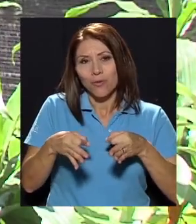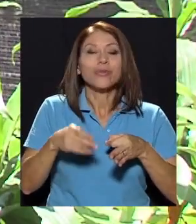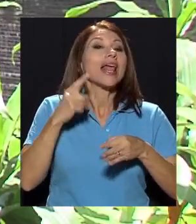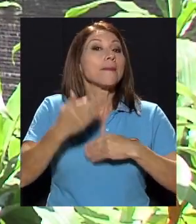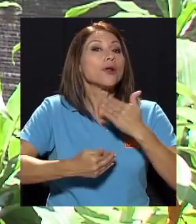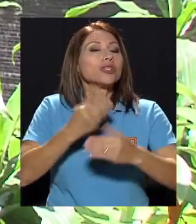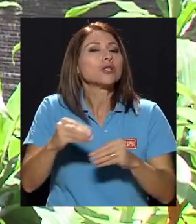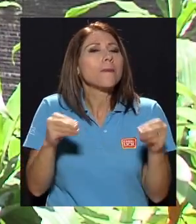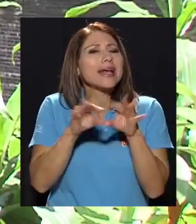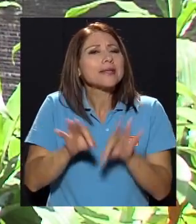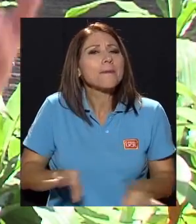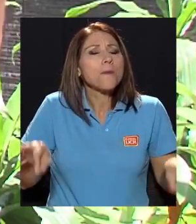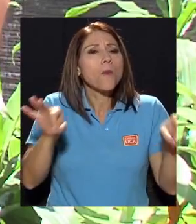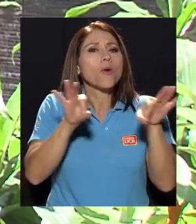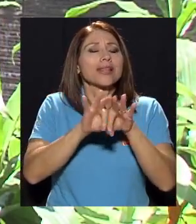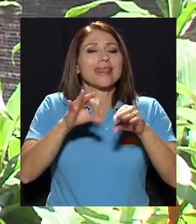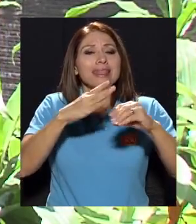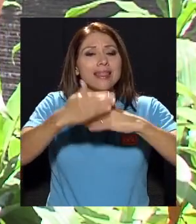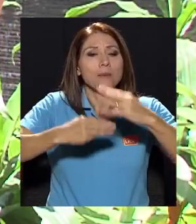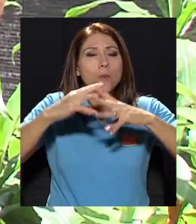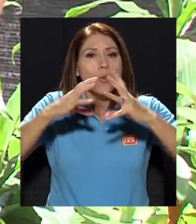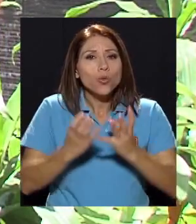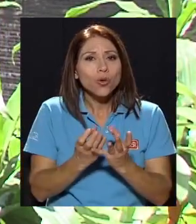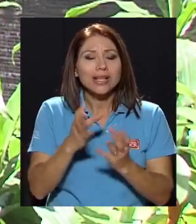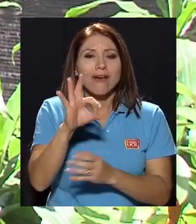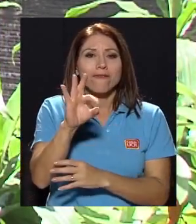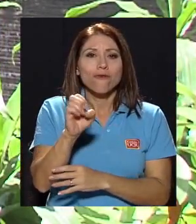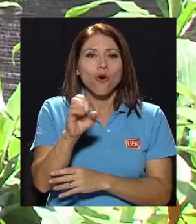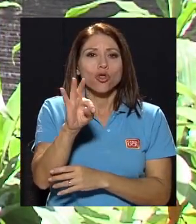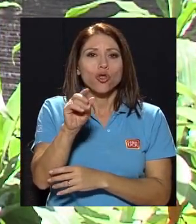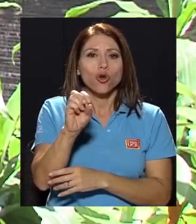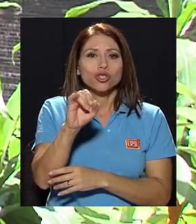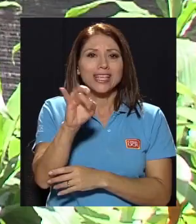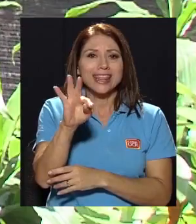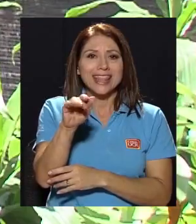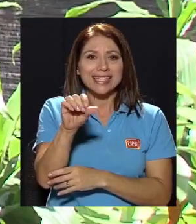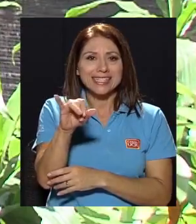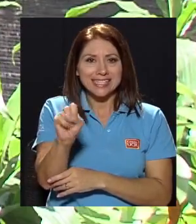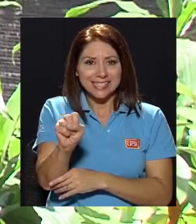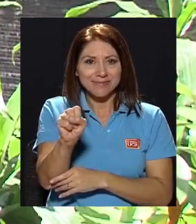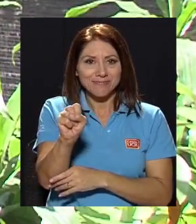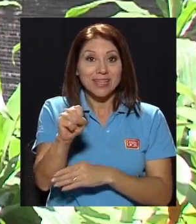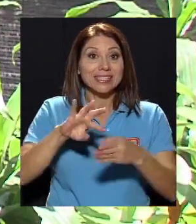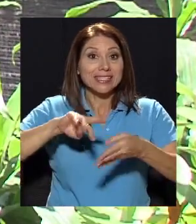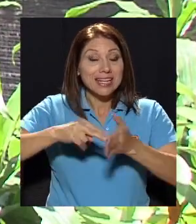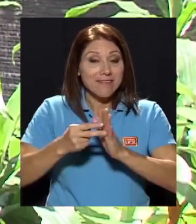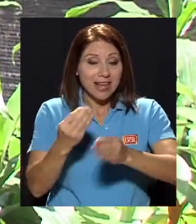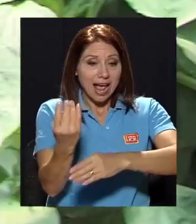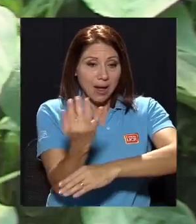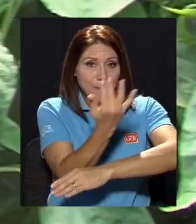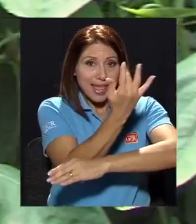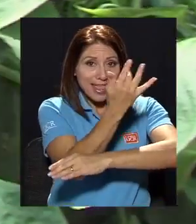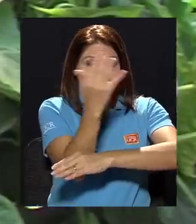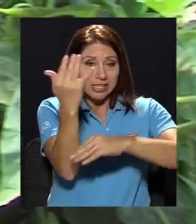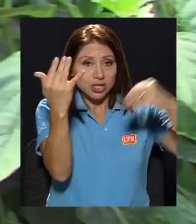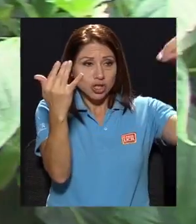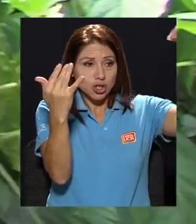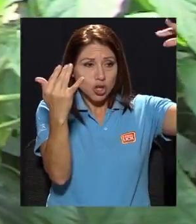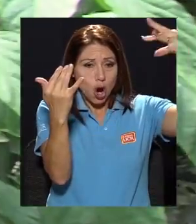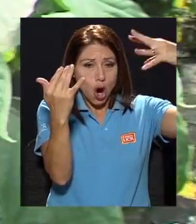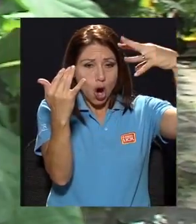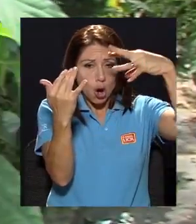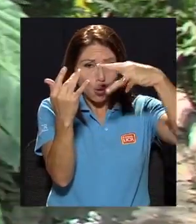es la fotosíntesis, que es la captura de luz del sol por medio de vegetales y otros organismos que tienen pigmentos